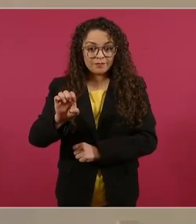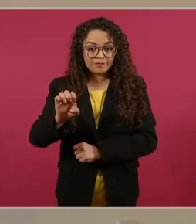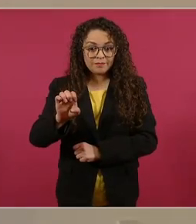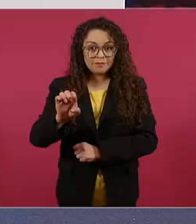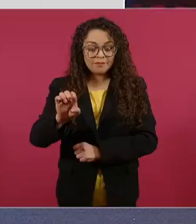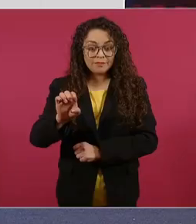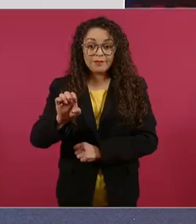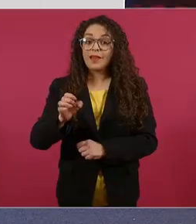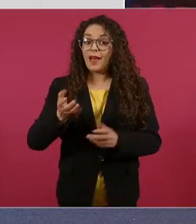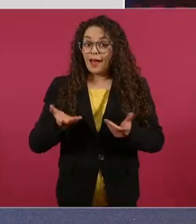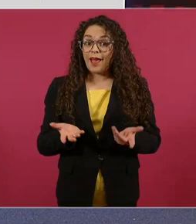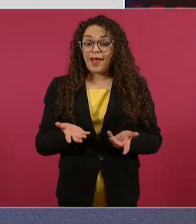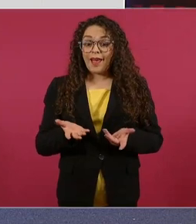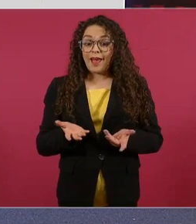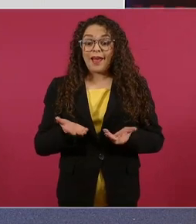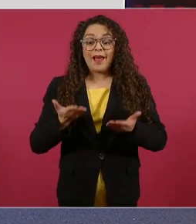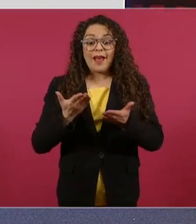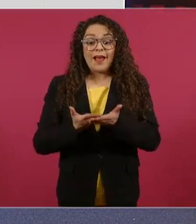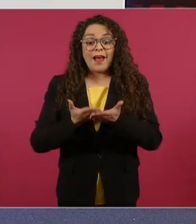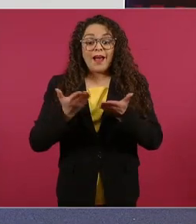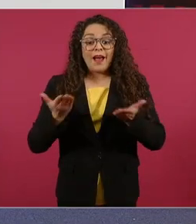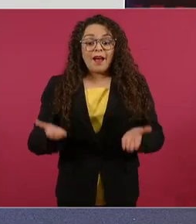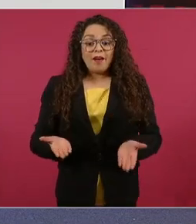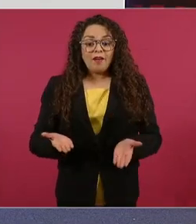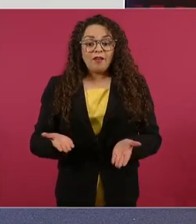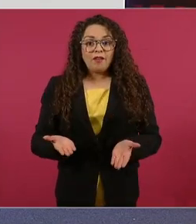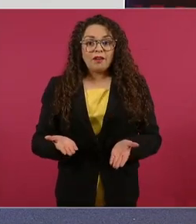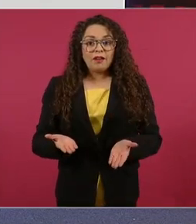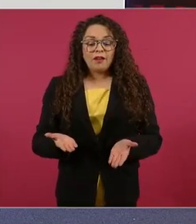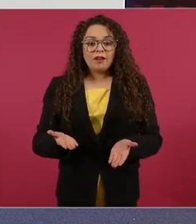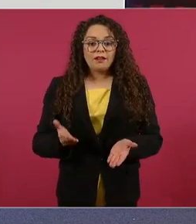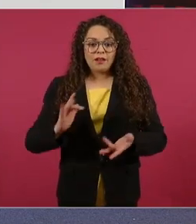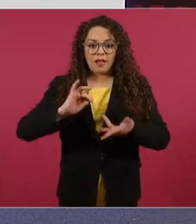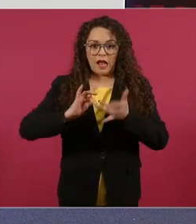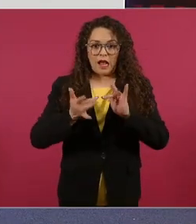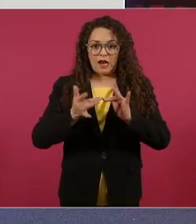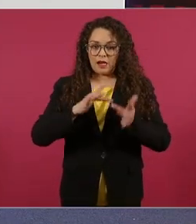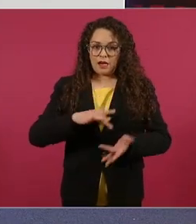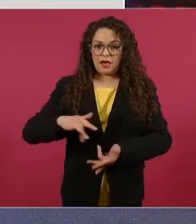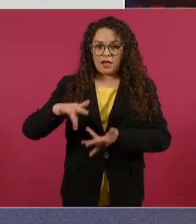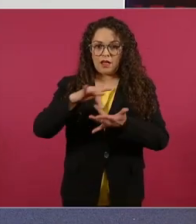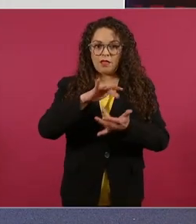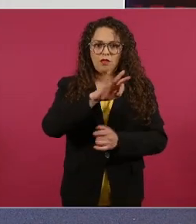Entonces ahora, pues puede uno decir en las redes sociales, pues no.